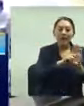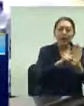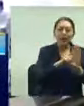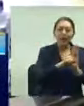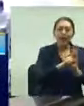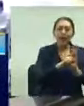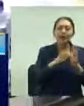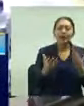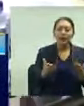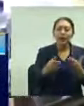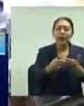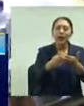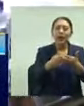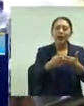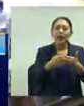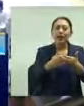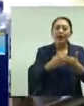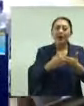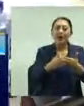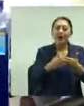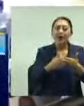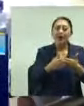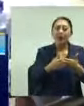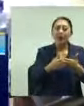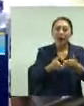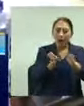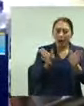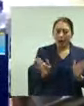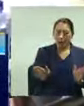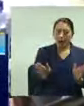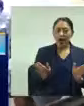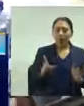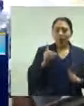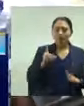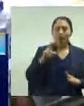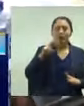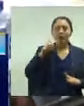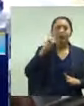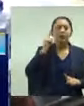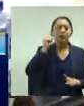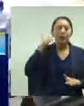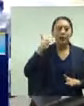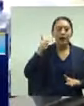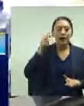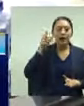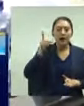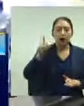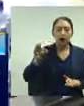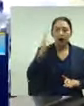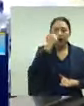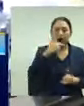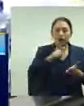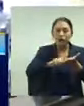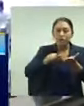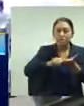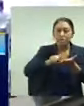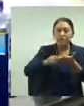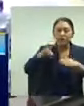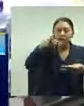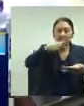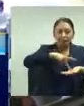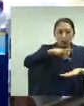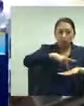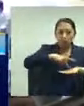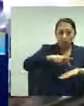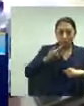marítimos y en específico un procedimiento para empresa portuaria Quetzal. Entonces, trataremos de ser eficientes. Yo